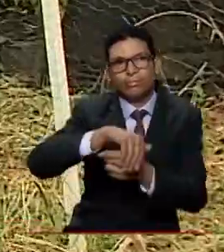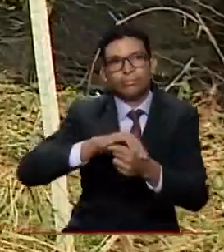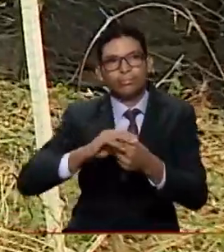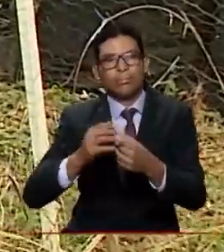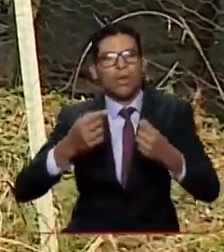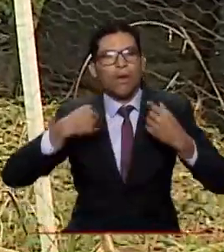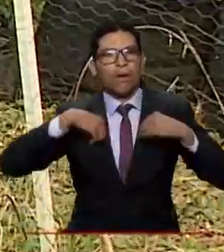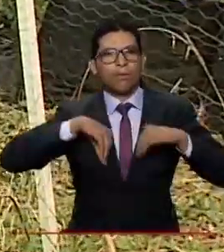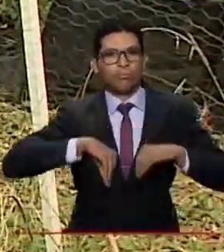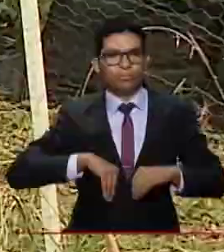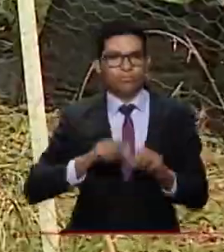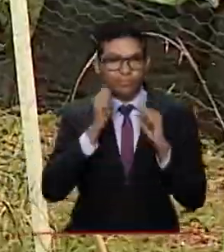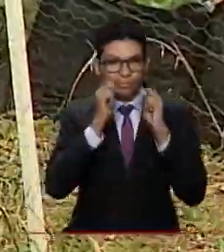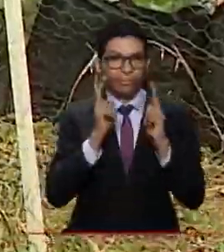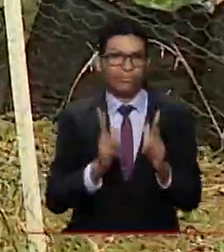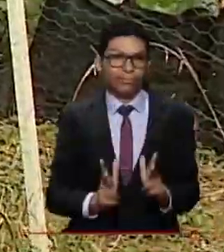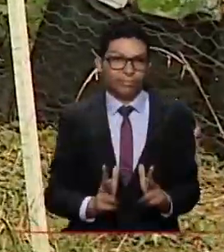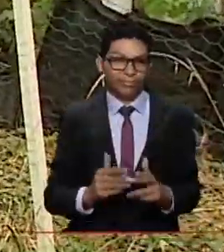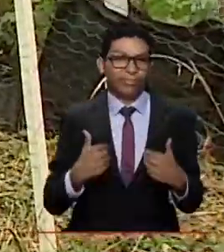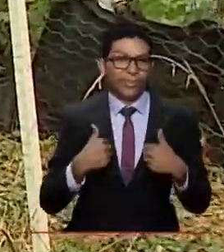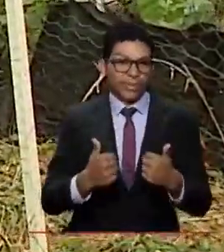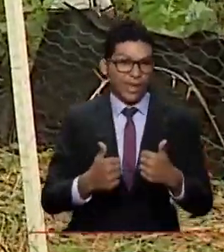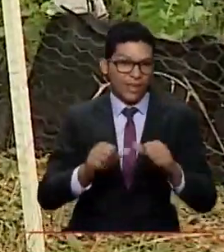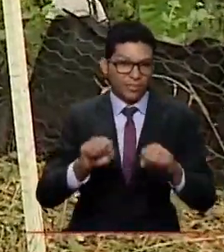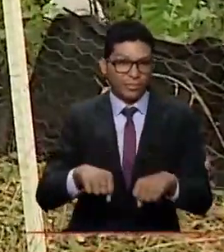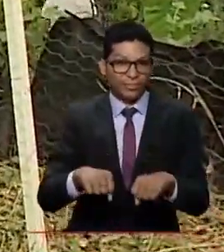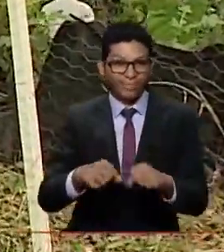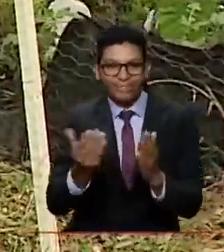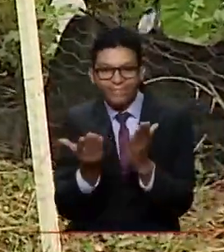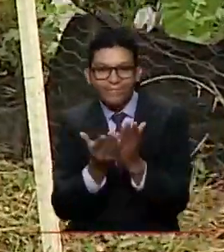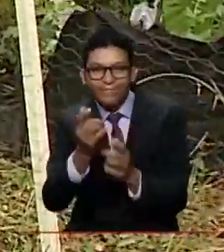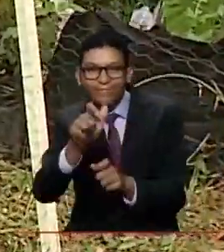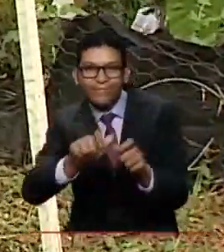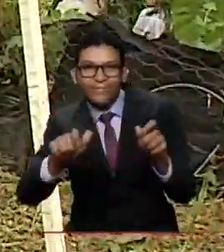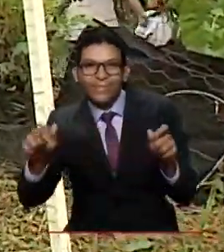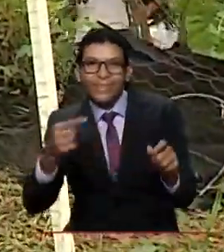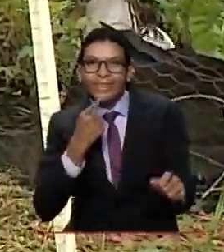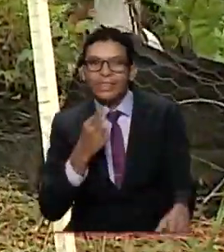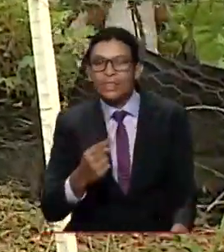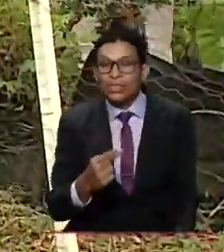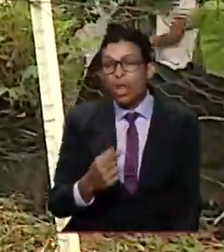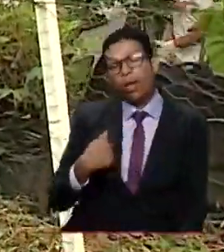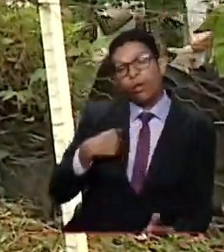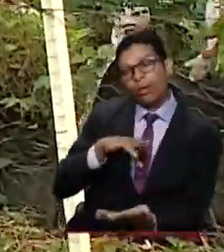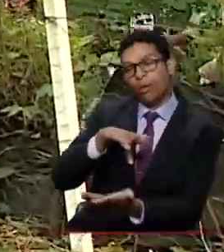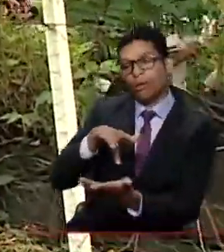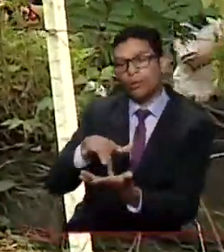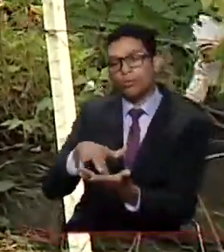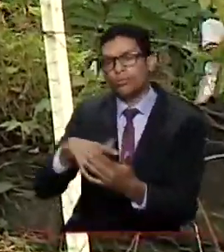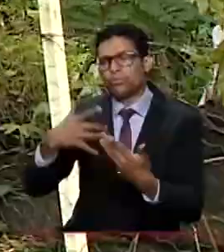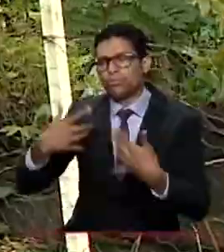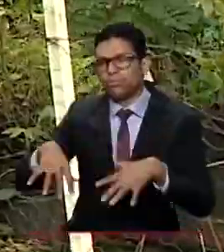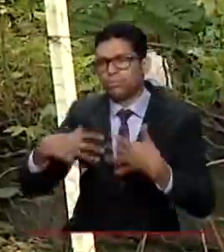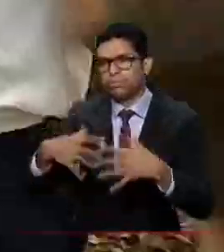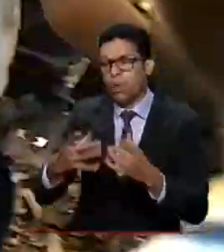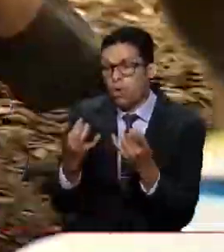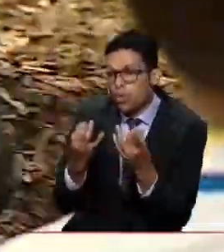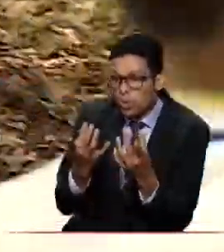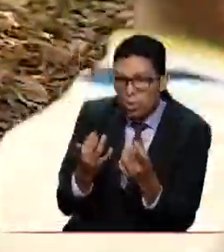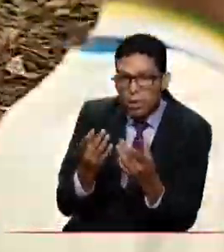de los seres humanos. Muchos de los estudiantes nos refieren que vienen a la huerta y aquí trascienden sus